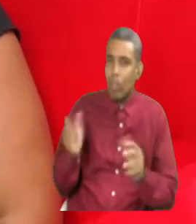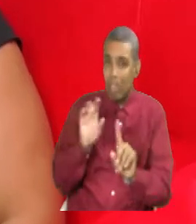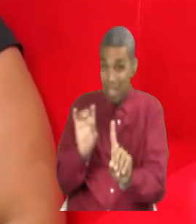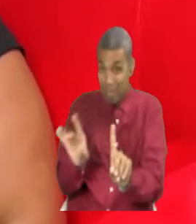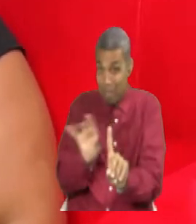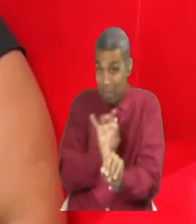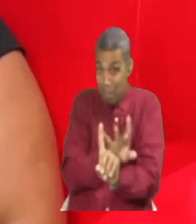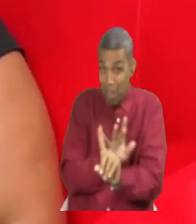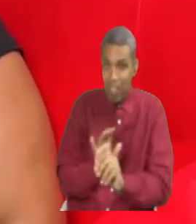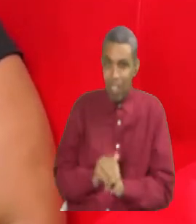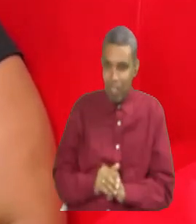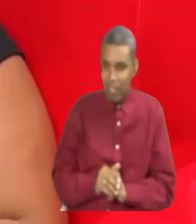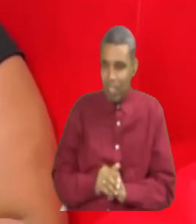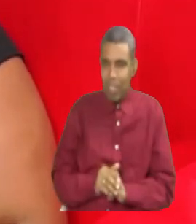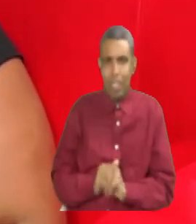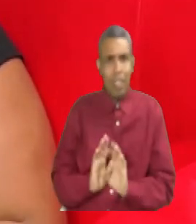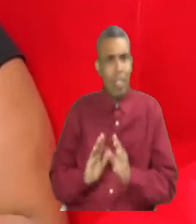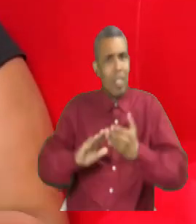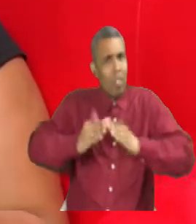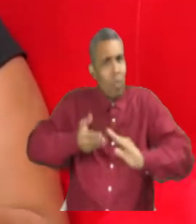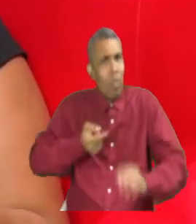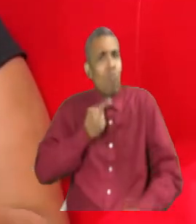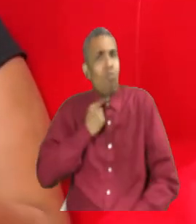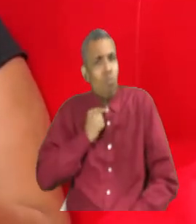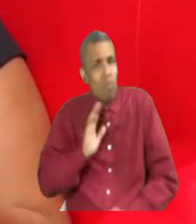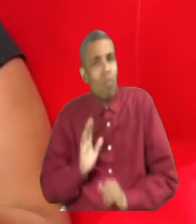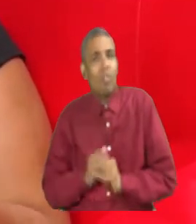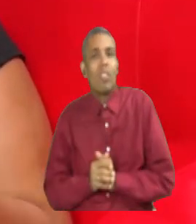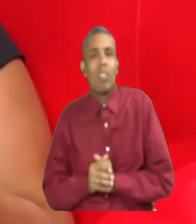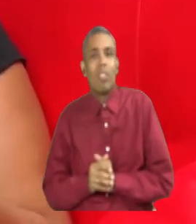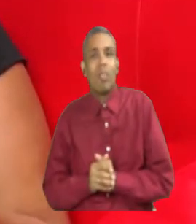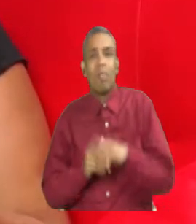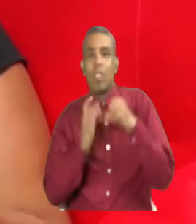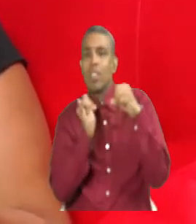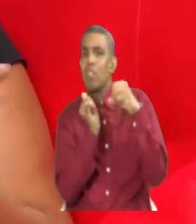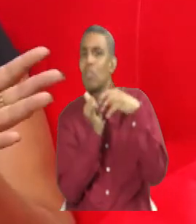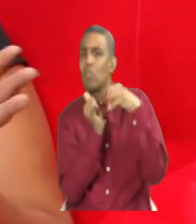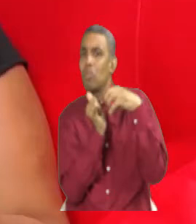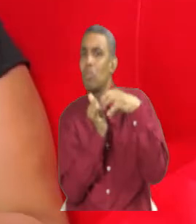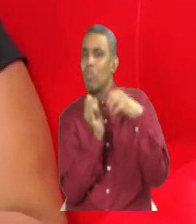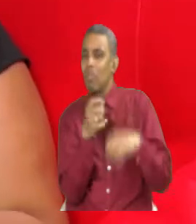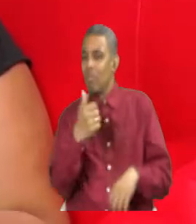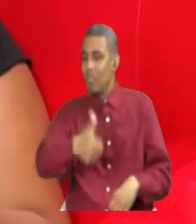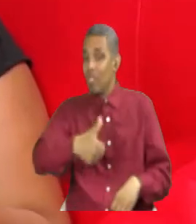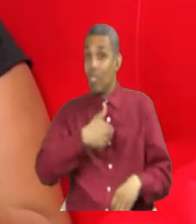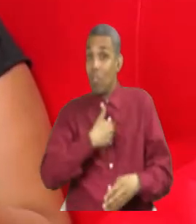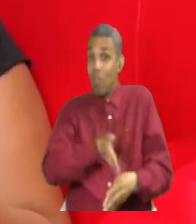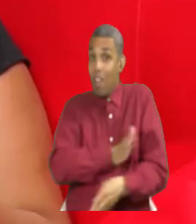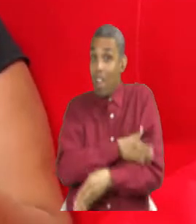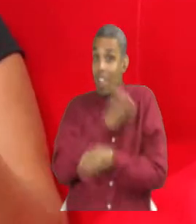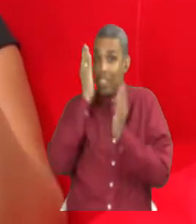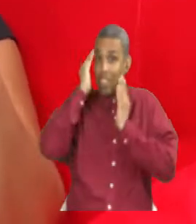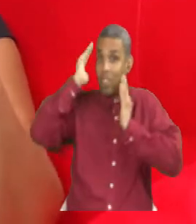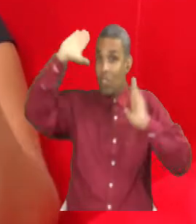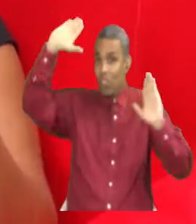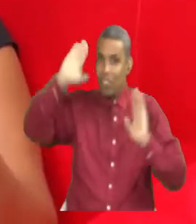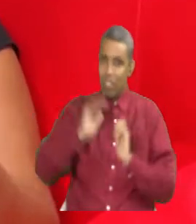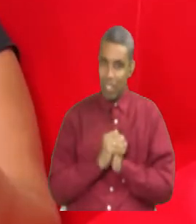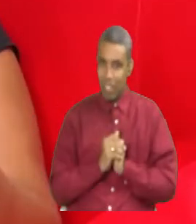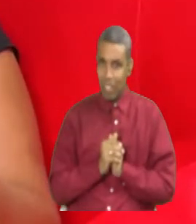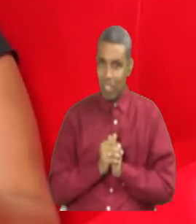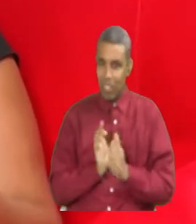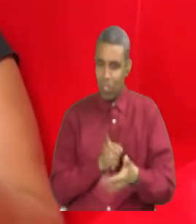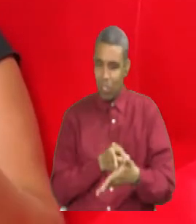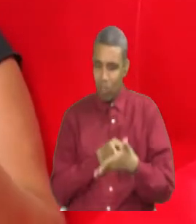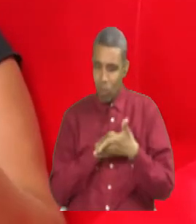muchísimo. Entonces nosotros empezamos a trabajarlo. YouTube tiene algo súper genial que yo no sabía, y es que a uno le muestra al detalle